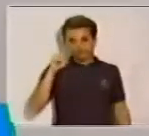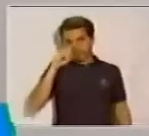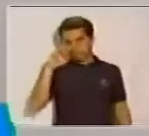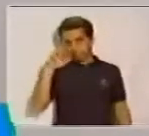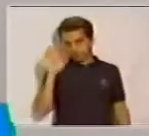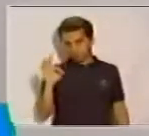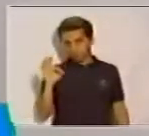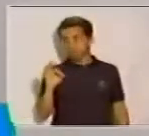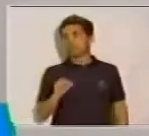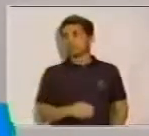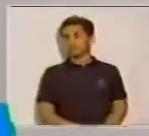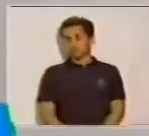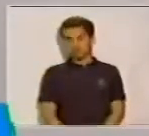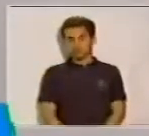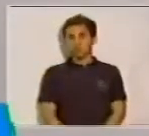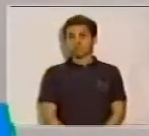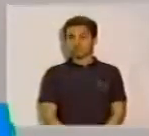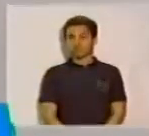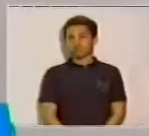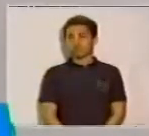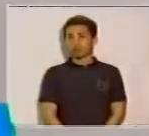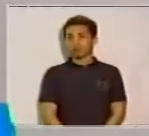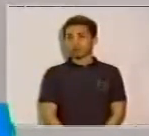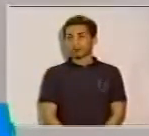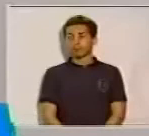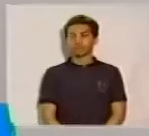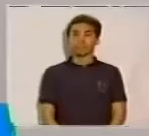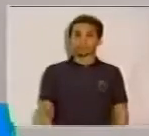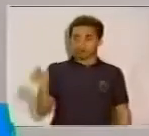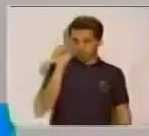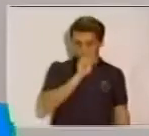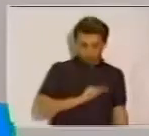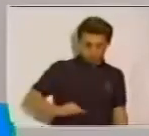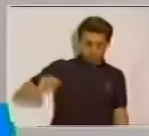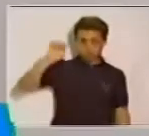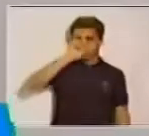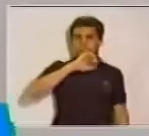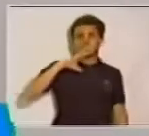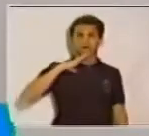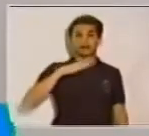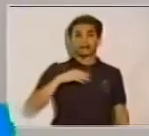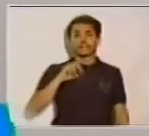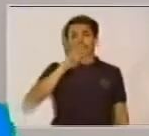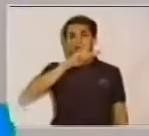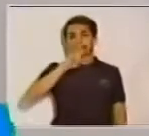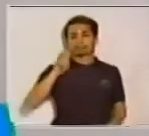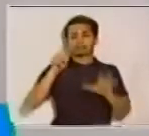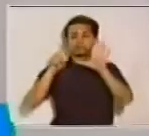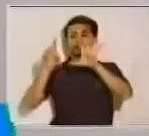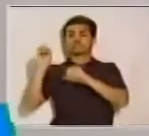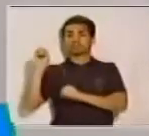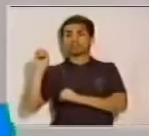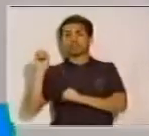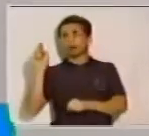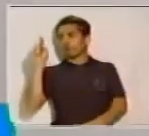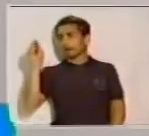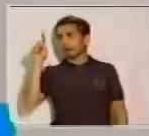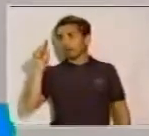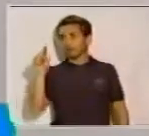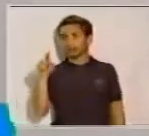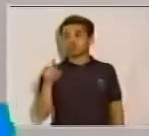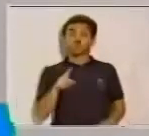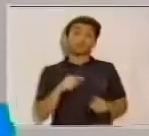Pero ustedes saben que una circunferencia completa tiene 360 grados. Y yo quiero una figura que tiene 5